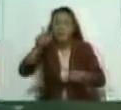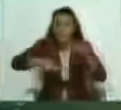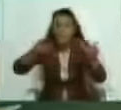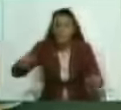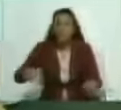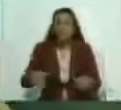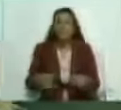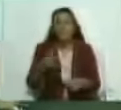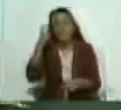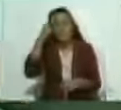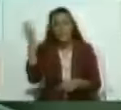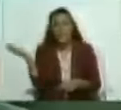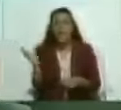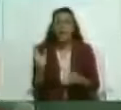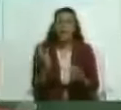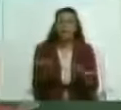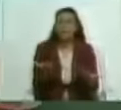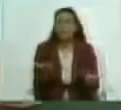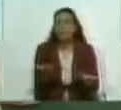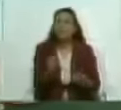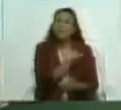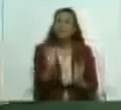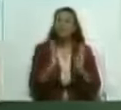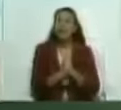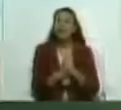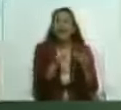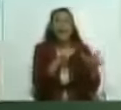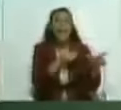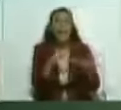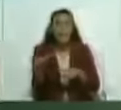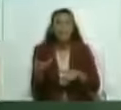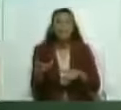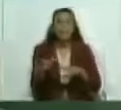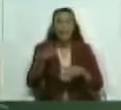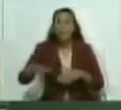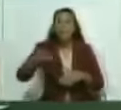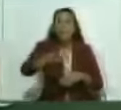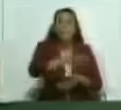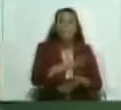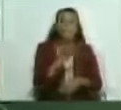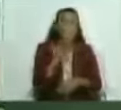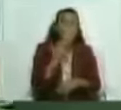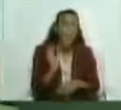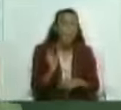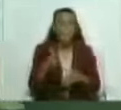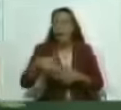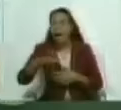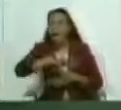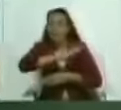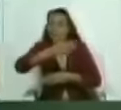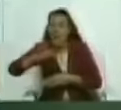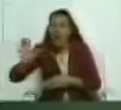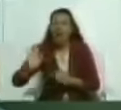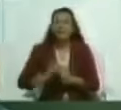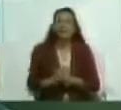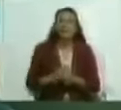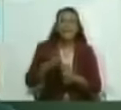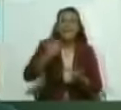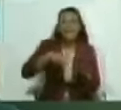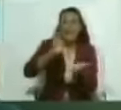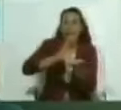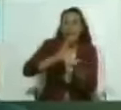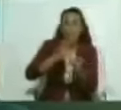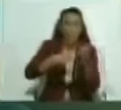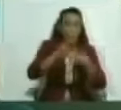ejemplo, estos días de Semana Santa, en sitios como algunas playas, algunos centros